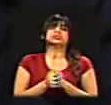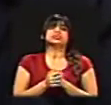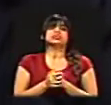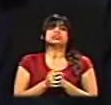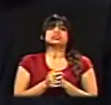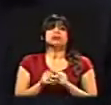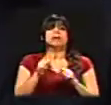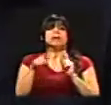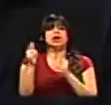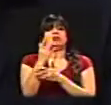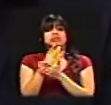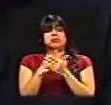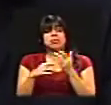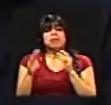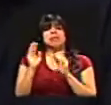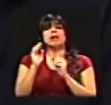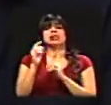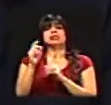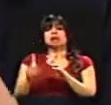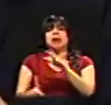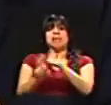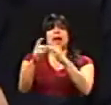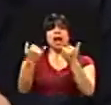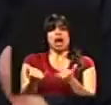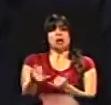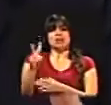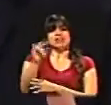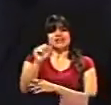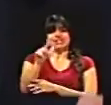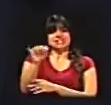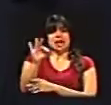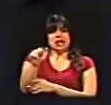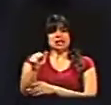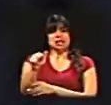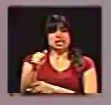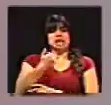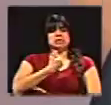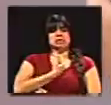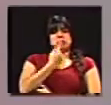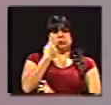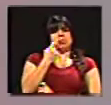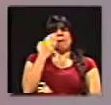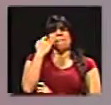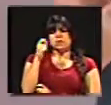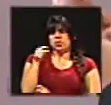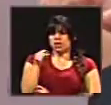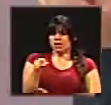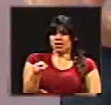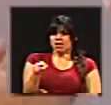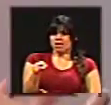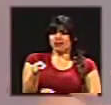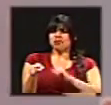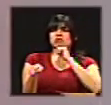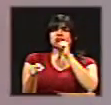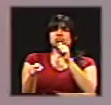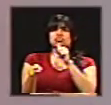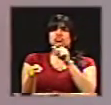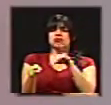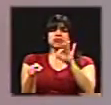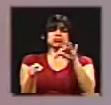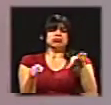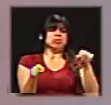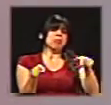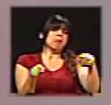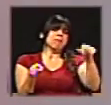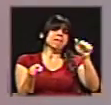Pero sin embargo, ahora aparece Villalta y uno se pregunta, bueno, ¿por qué él y no una opción, por ejemplo, como el PAC?